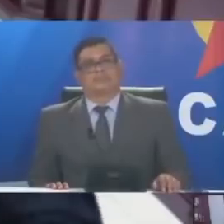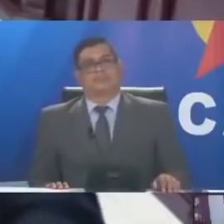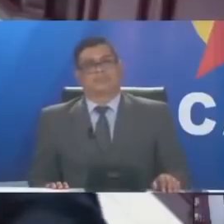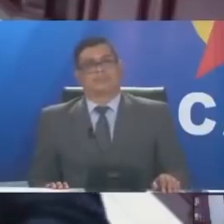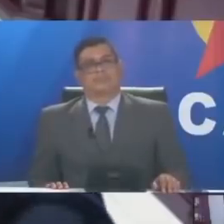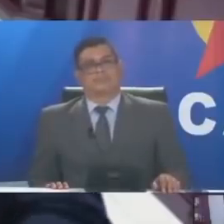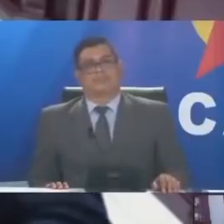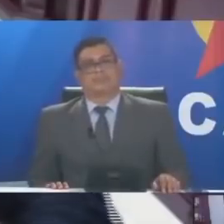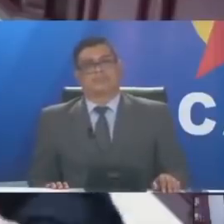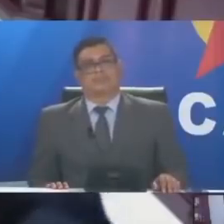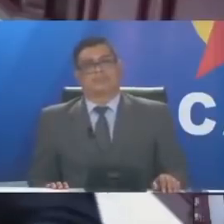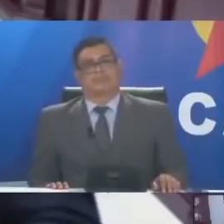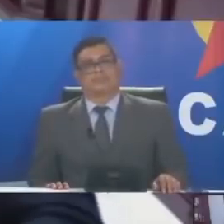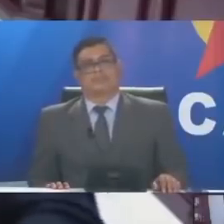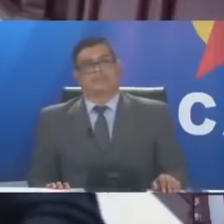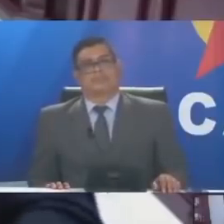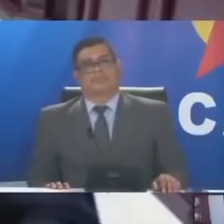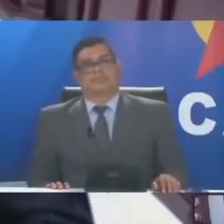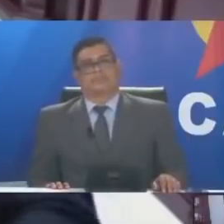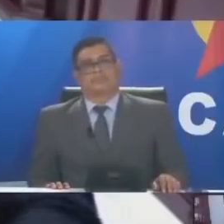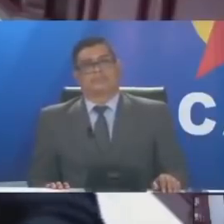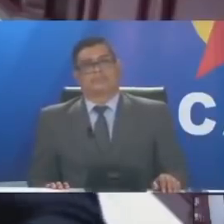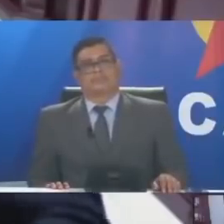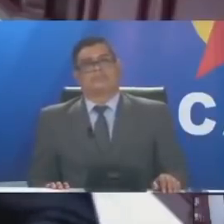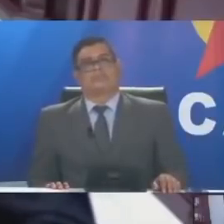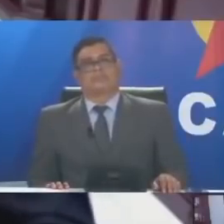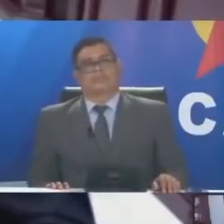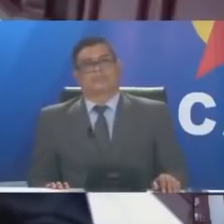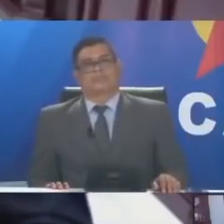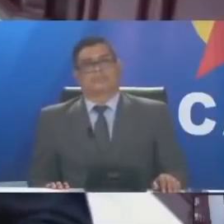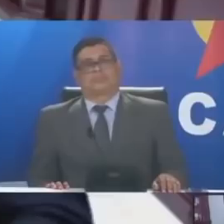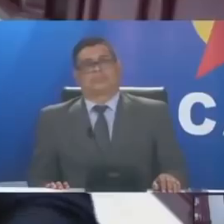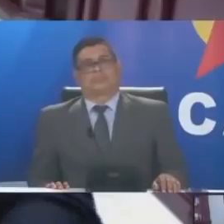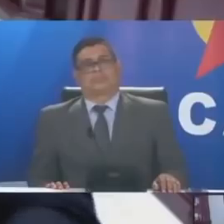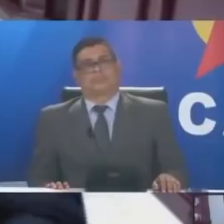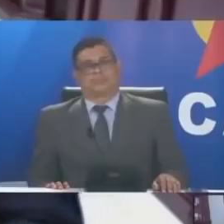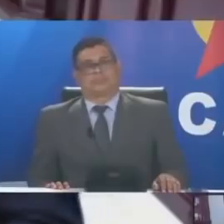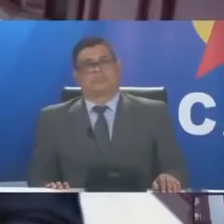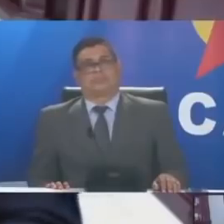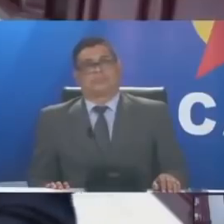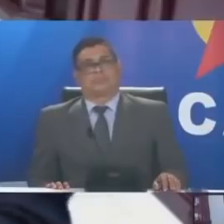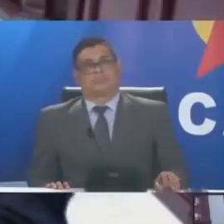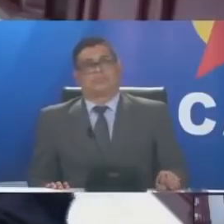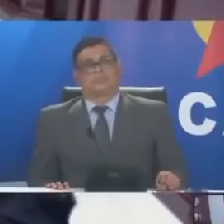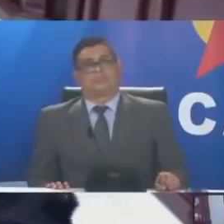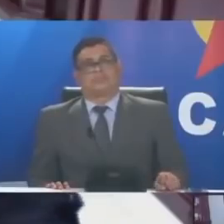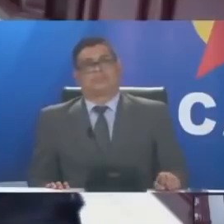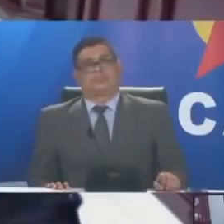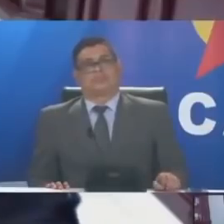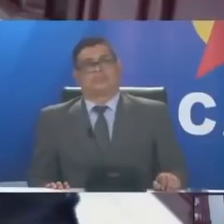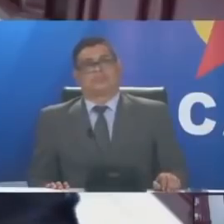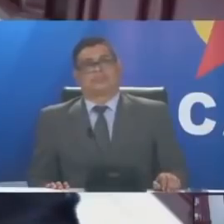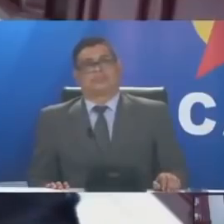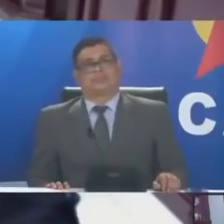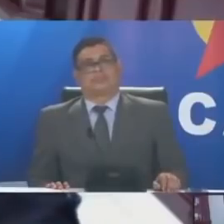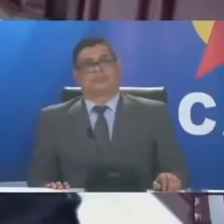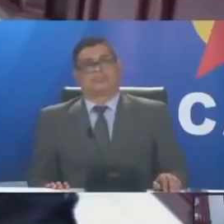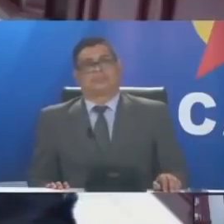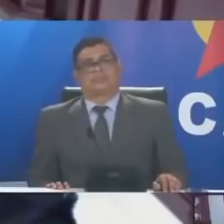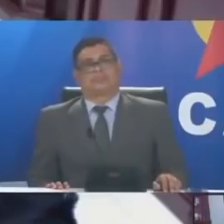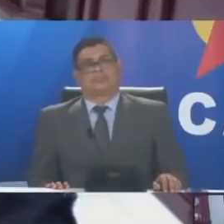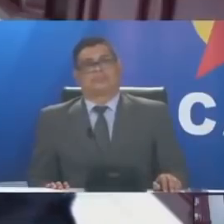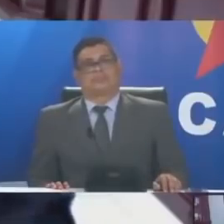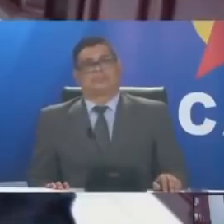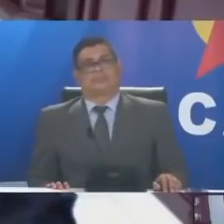todo aquel que esté en ayuda y que quiere ayudar a los salvadoreños y las salvadoreñas ese es nuestro punto de vista sociales pero si